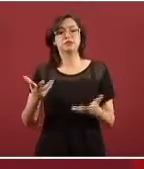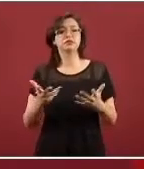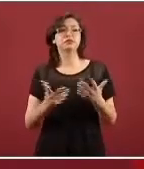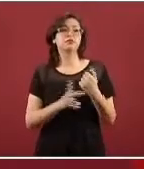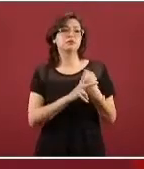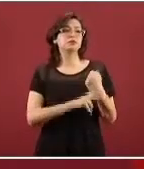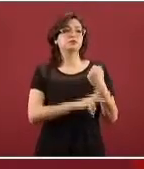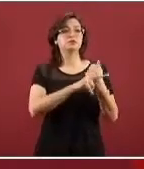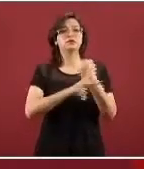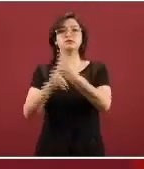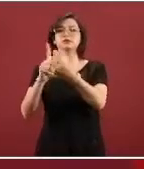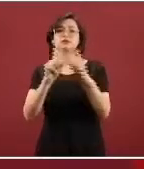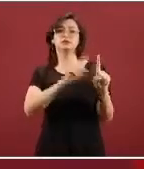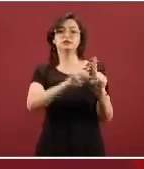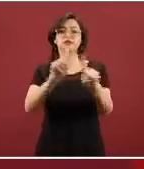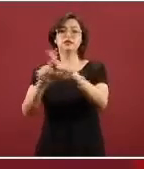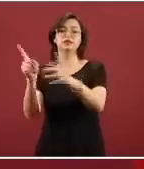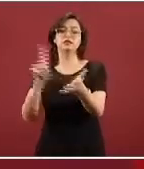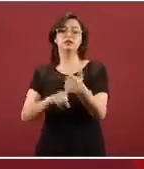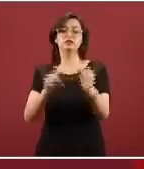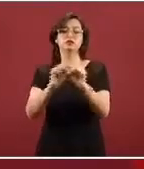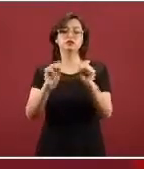de salud de los distintos países del mundo.